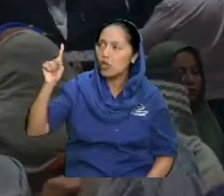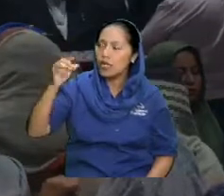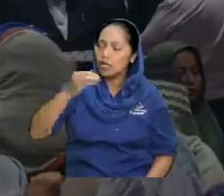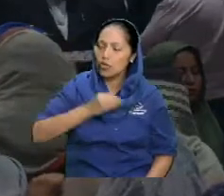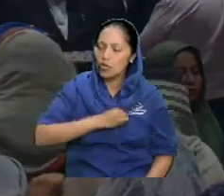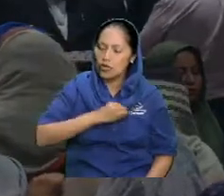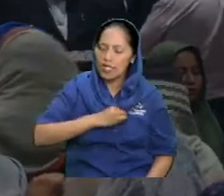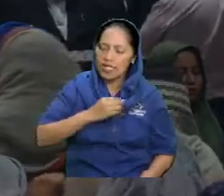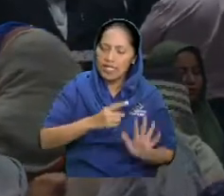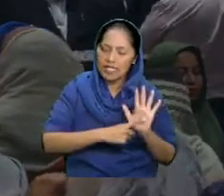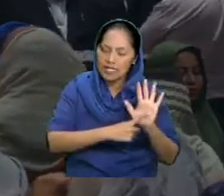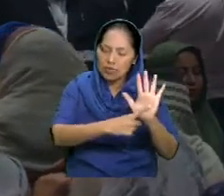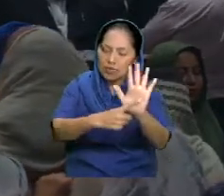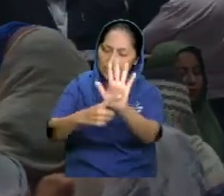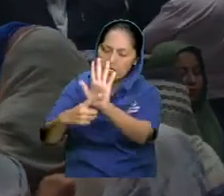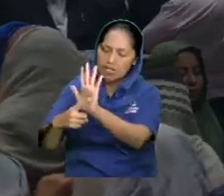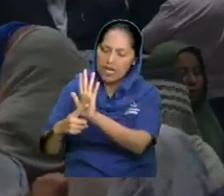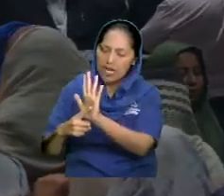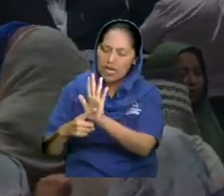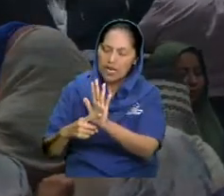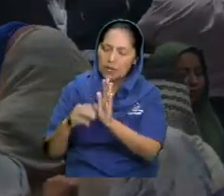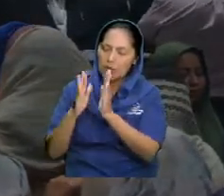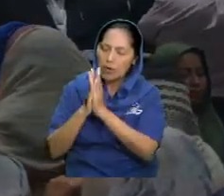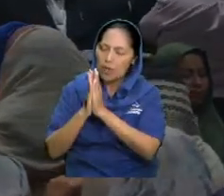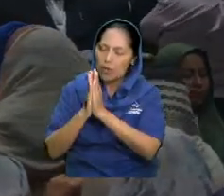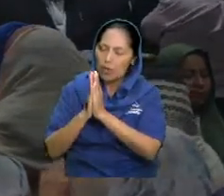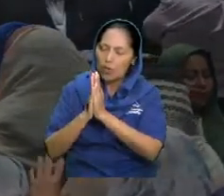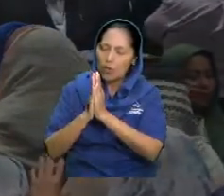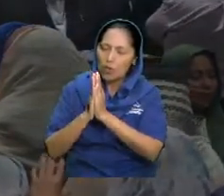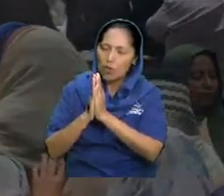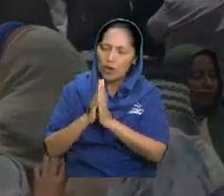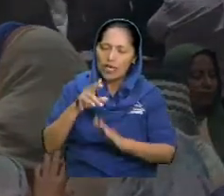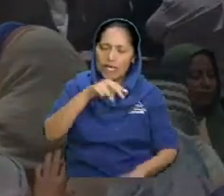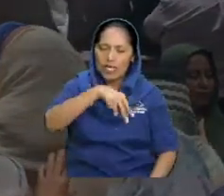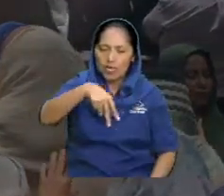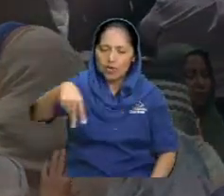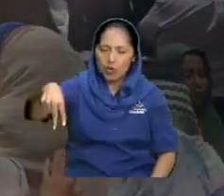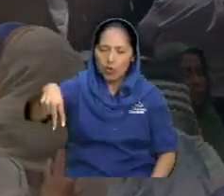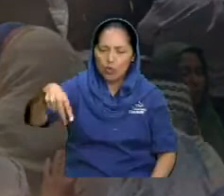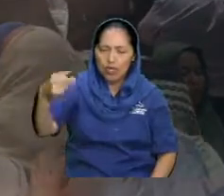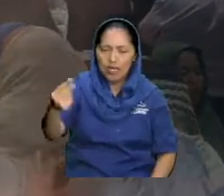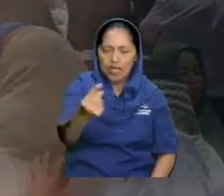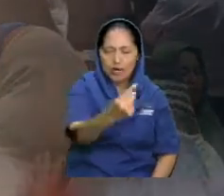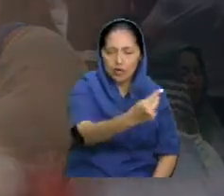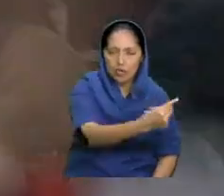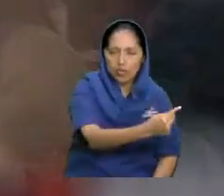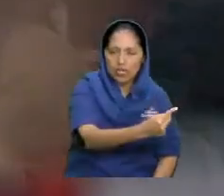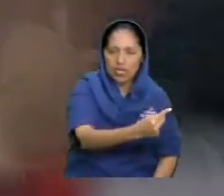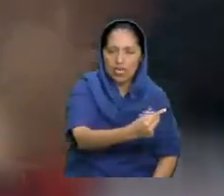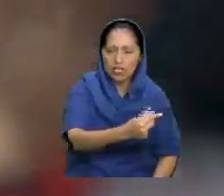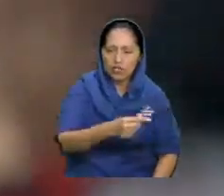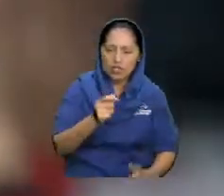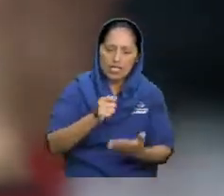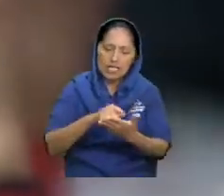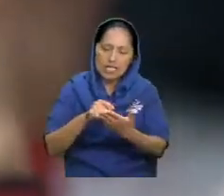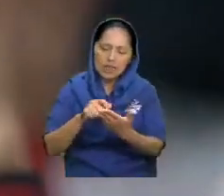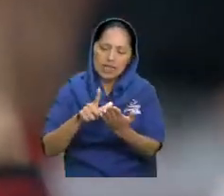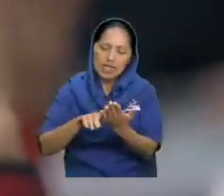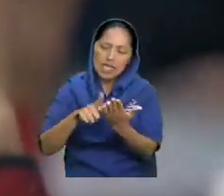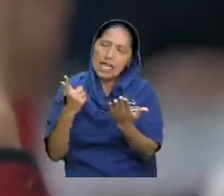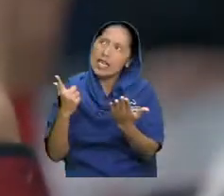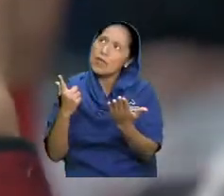y nunca, nunca, nunca sean borrados, nunca. En el nombre de Jesús. Gracias,